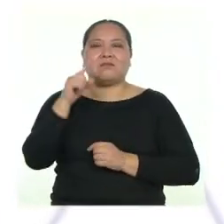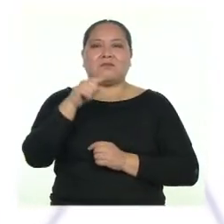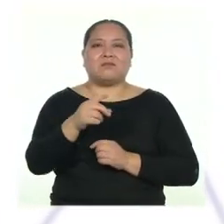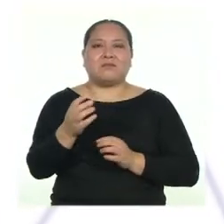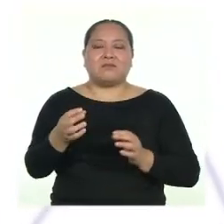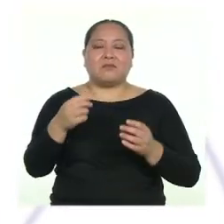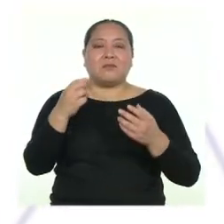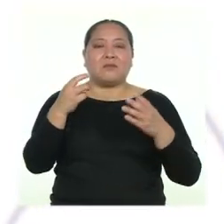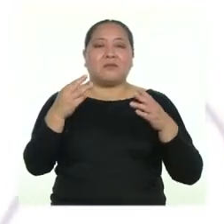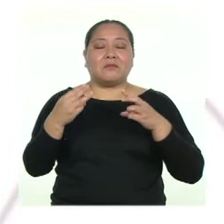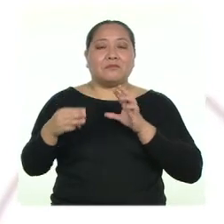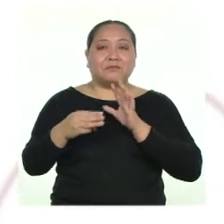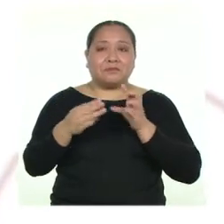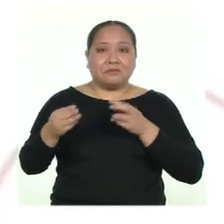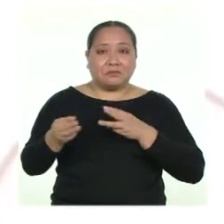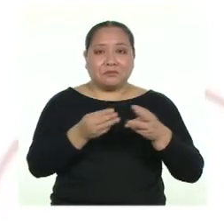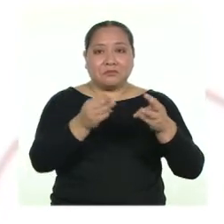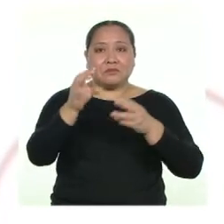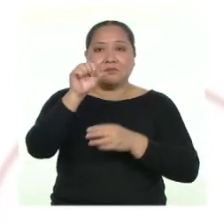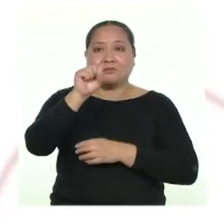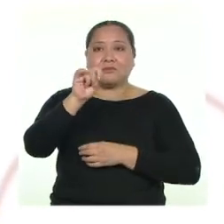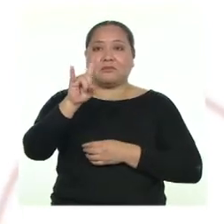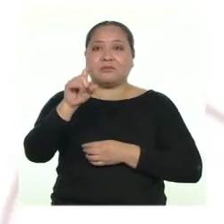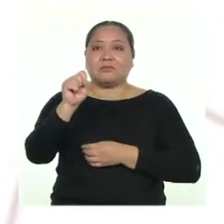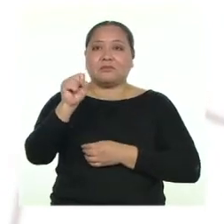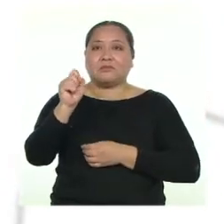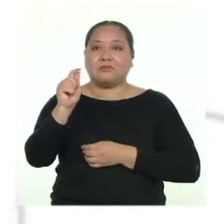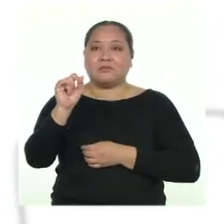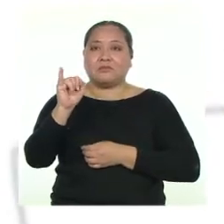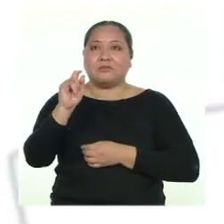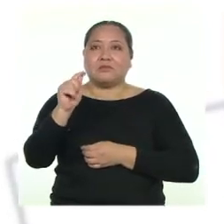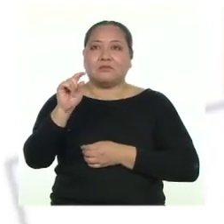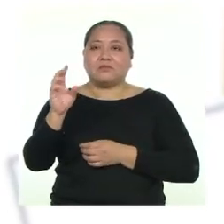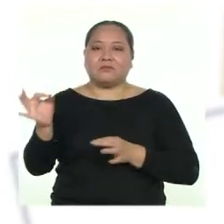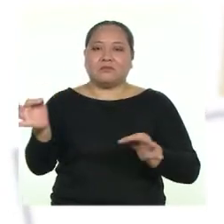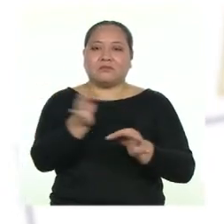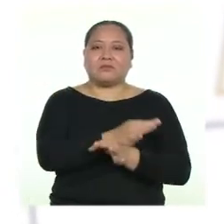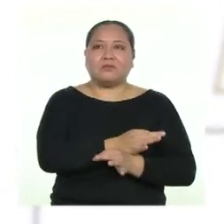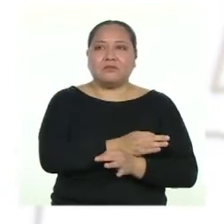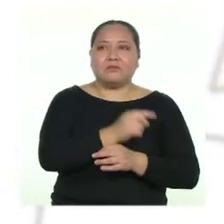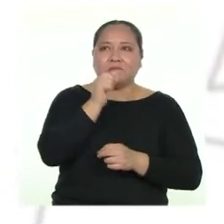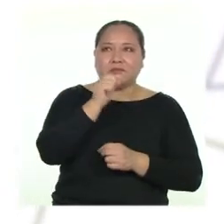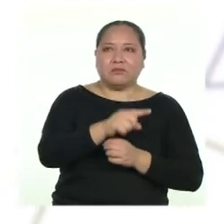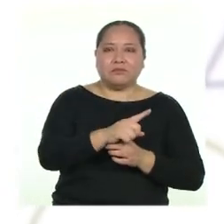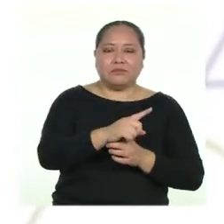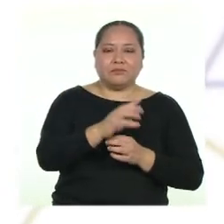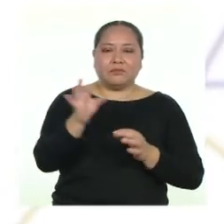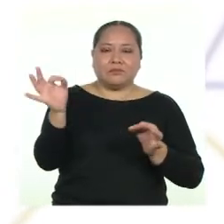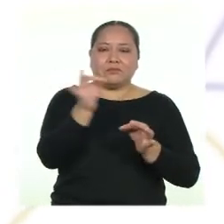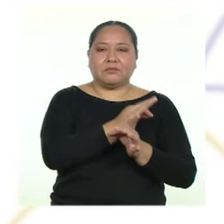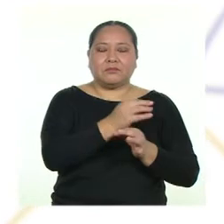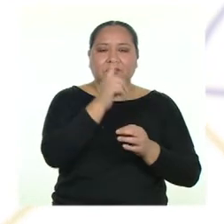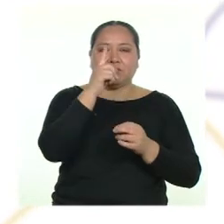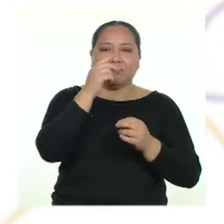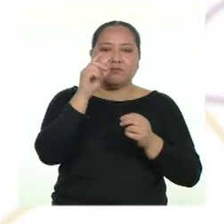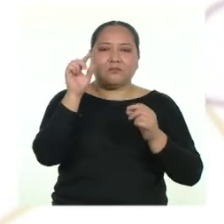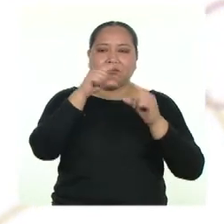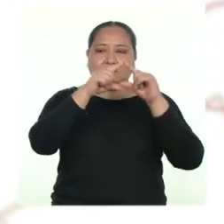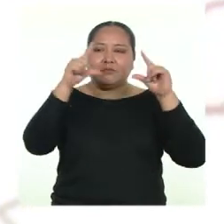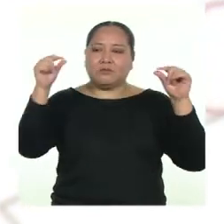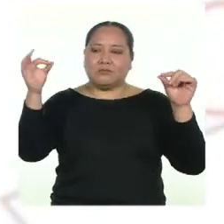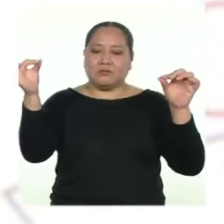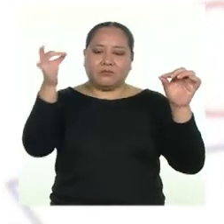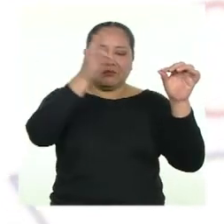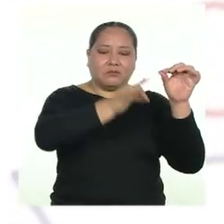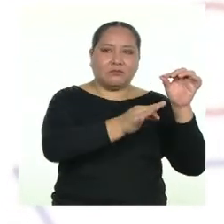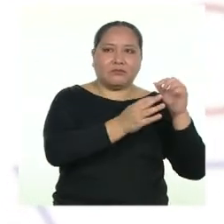del método de sustitución consiste en despejar una variable en una ecuación del sistema.